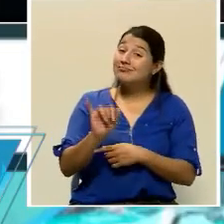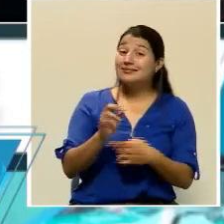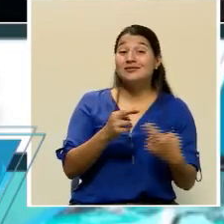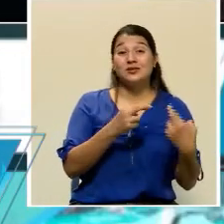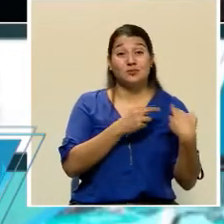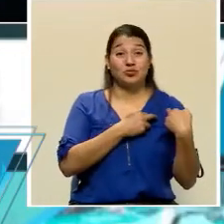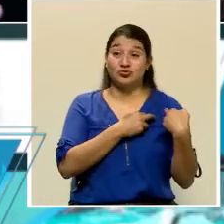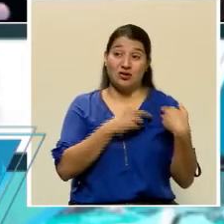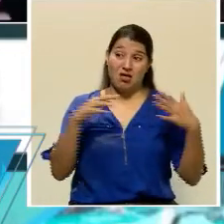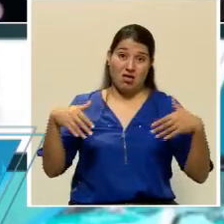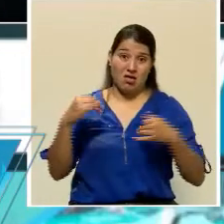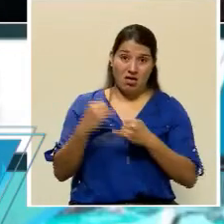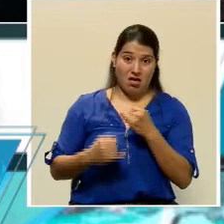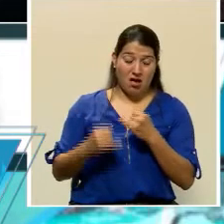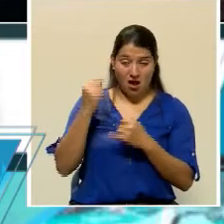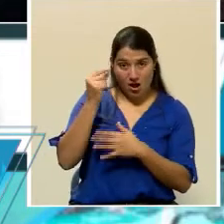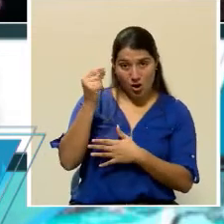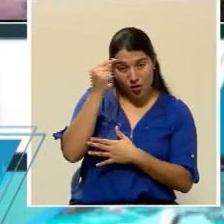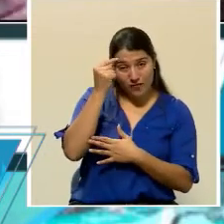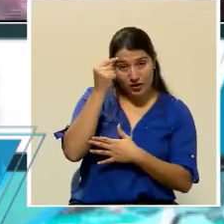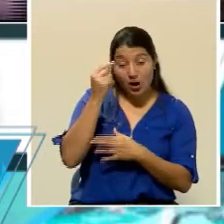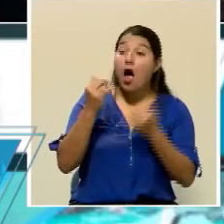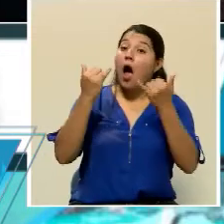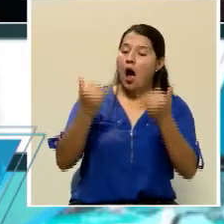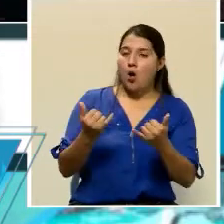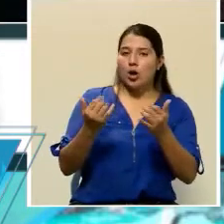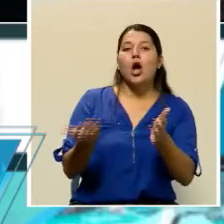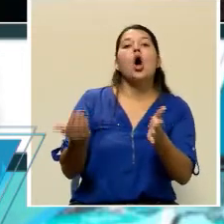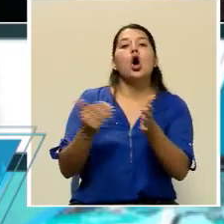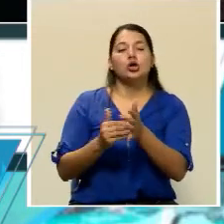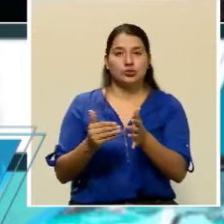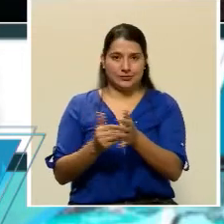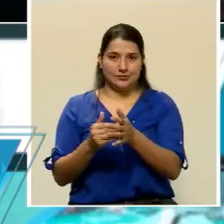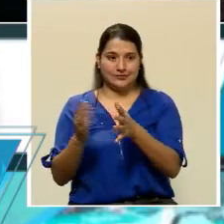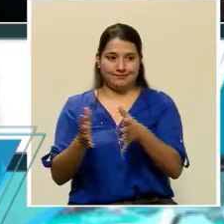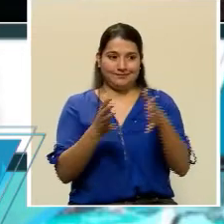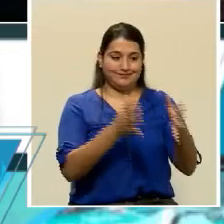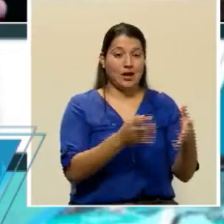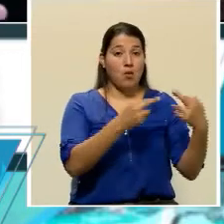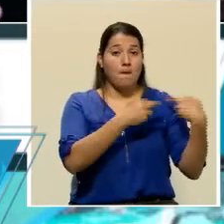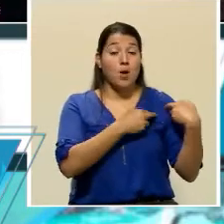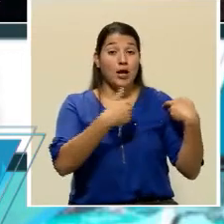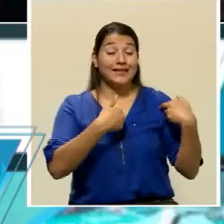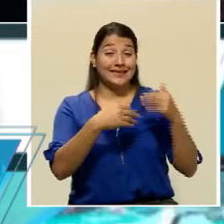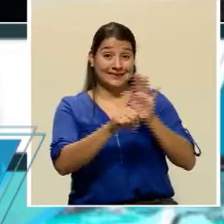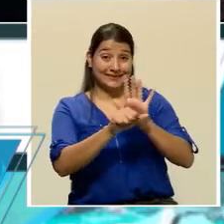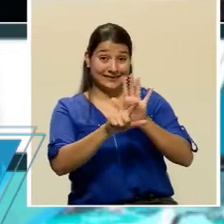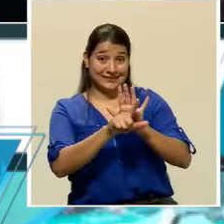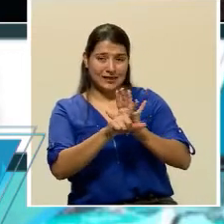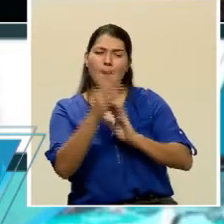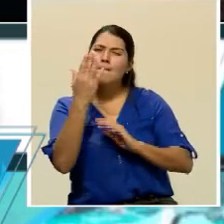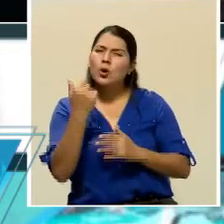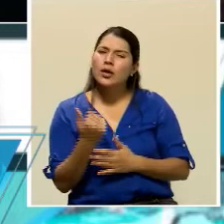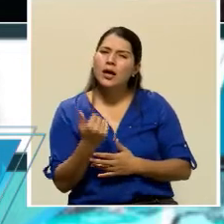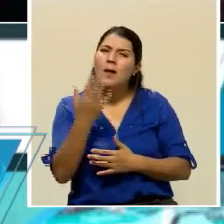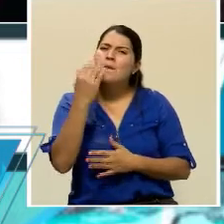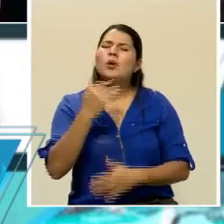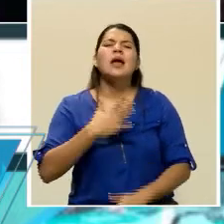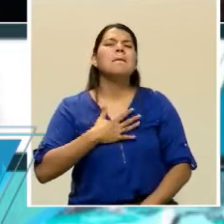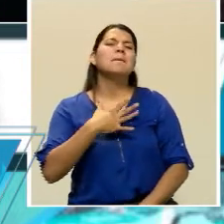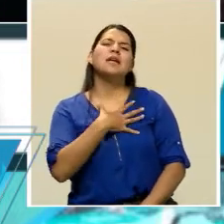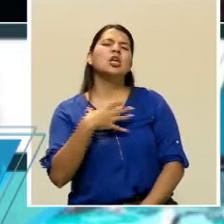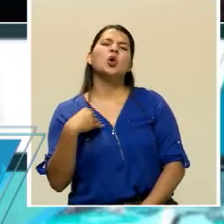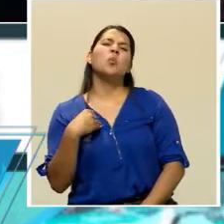tarea que está inconclusa. Ahora, vuelvo a las tareas de la Asamblea Legislativa, don Ernesto, porque viera que a mí no me gusta